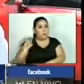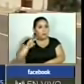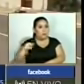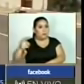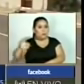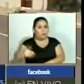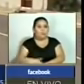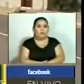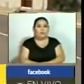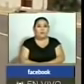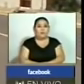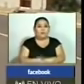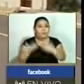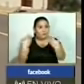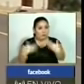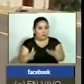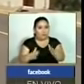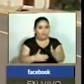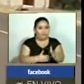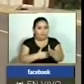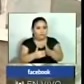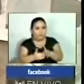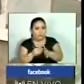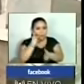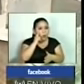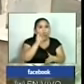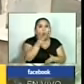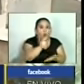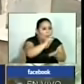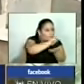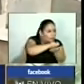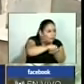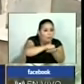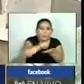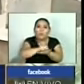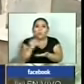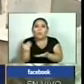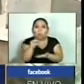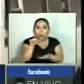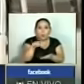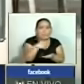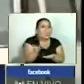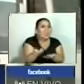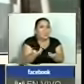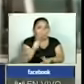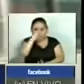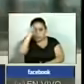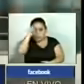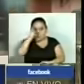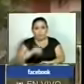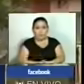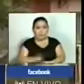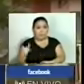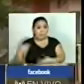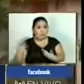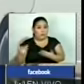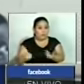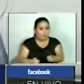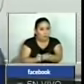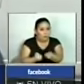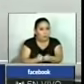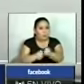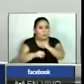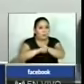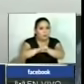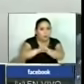fácil. Han iniciado con el levantamiento de censos de las actividades económicas locales. El apoyo y la promoción